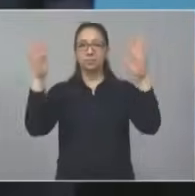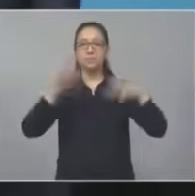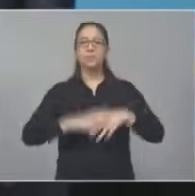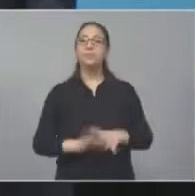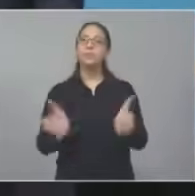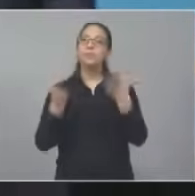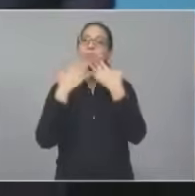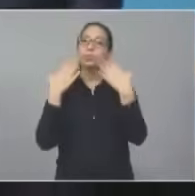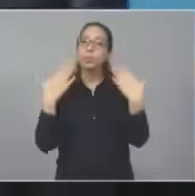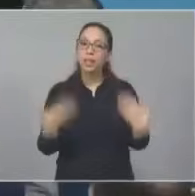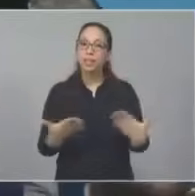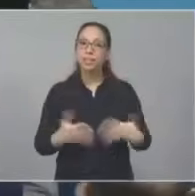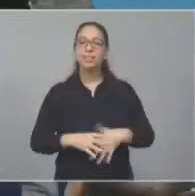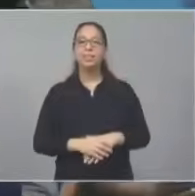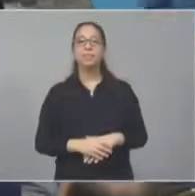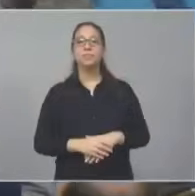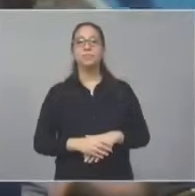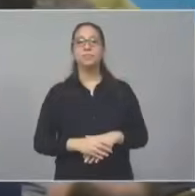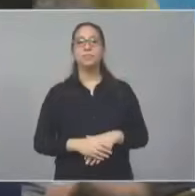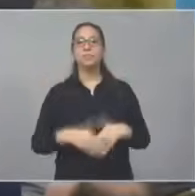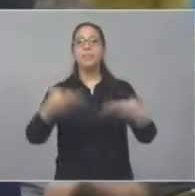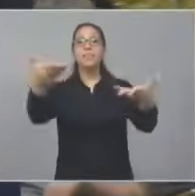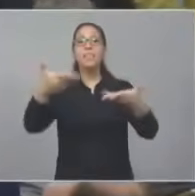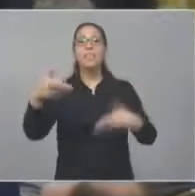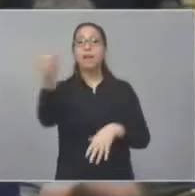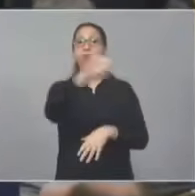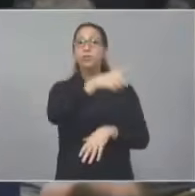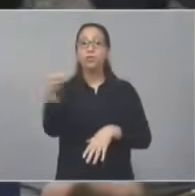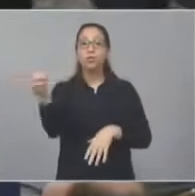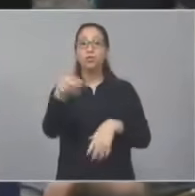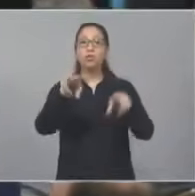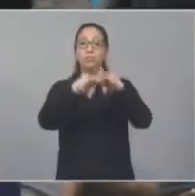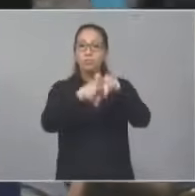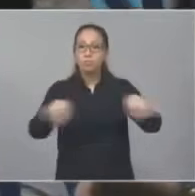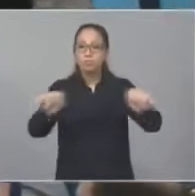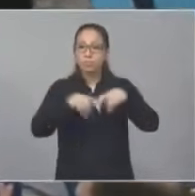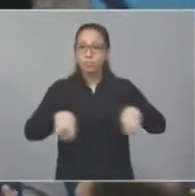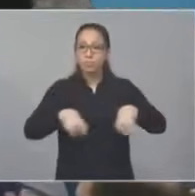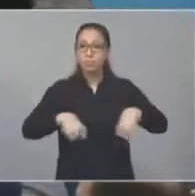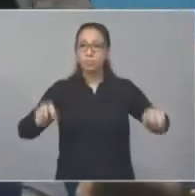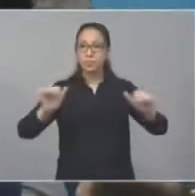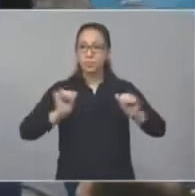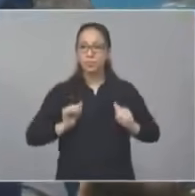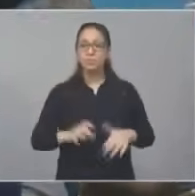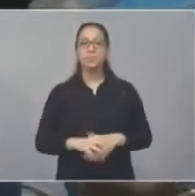Muchas gracias. Los invitamos a tomar asiento.